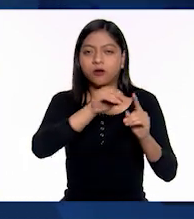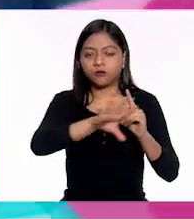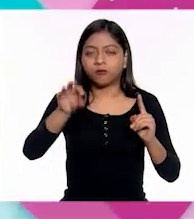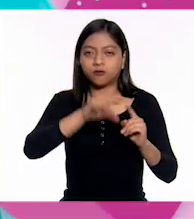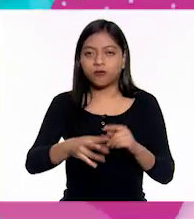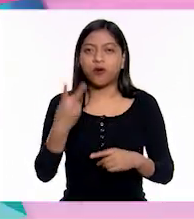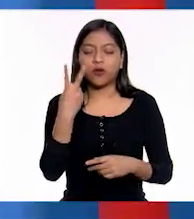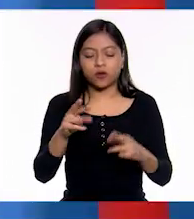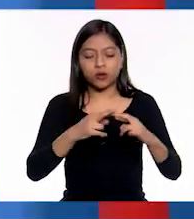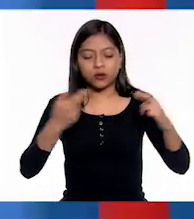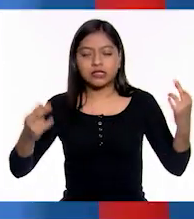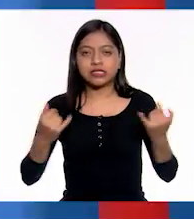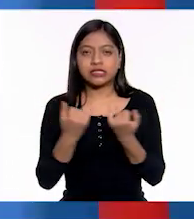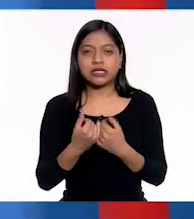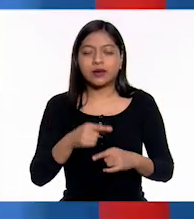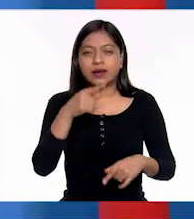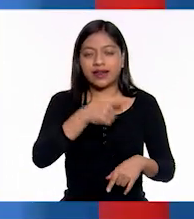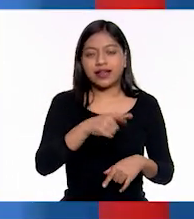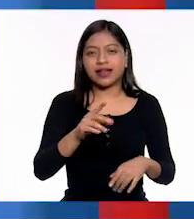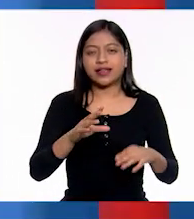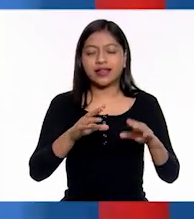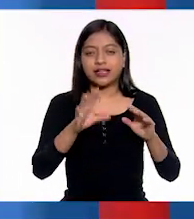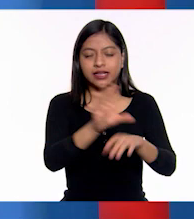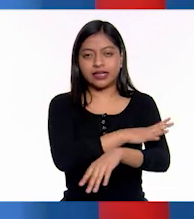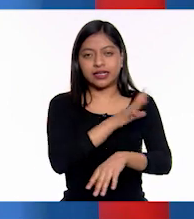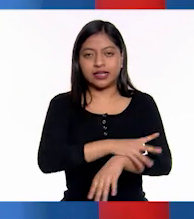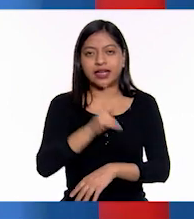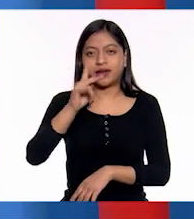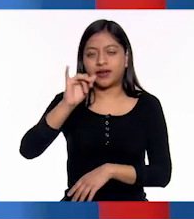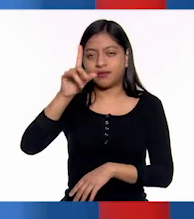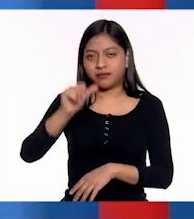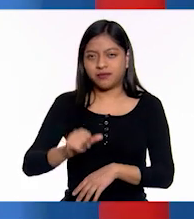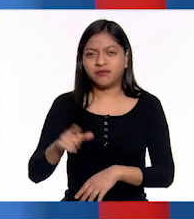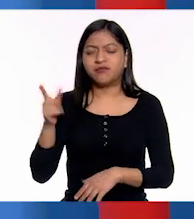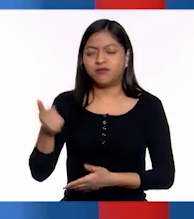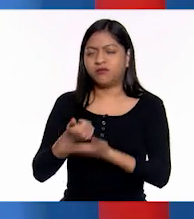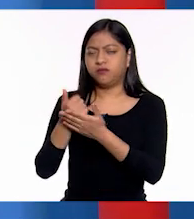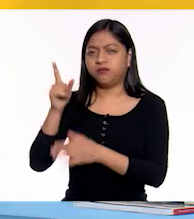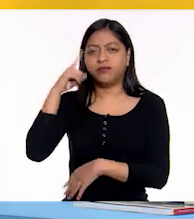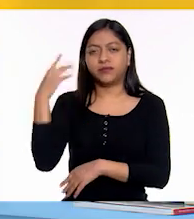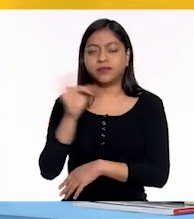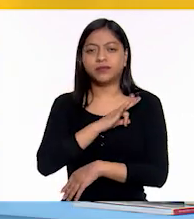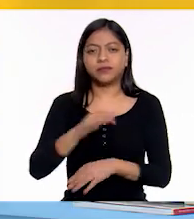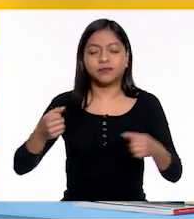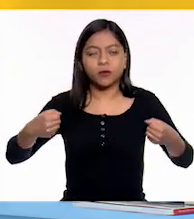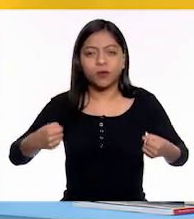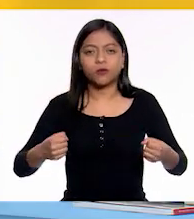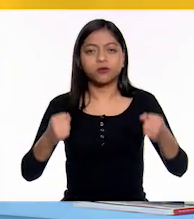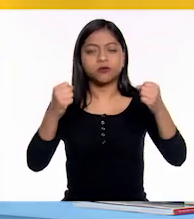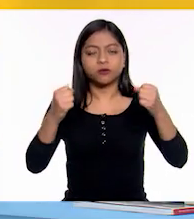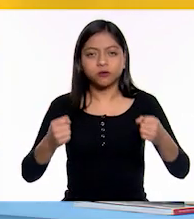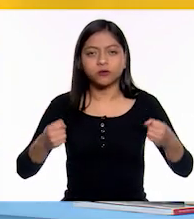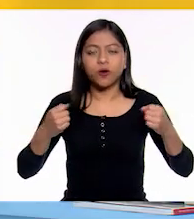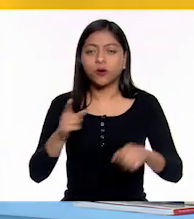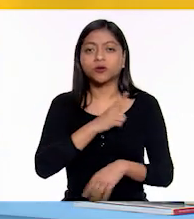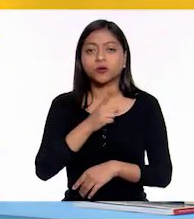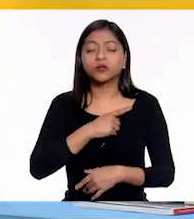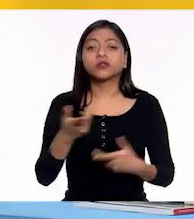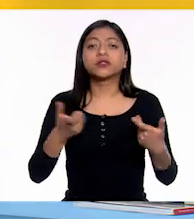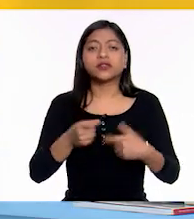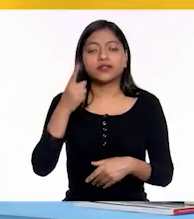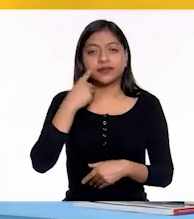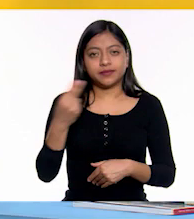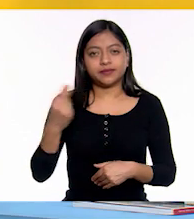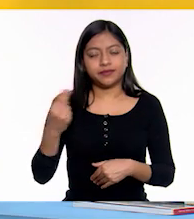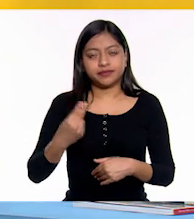batería. A ver, ahí en casa, ¿qué piensan que se puede hacer para ayudar a Pulgarcito? Pues creo que primero necesitamos